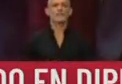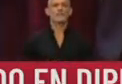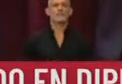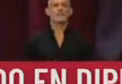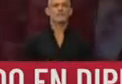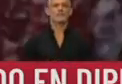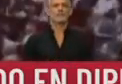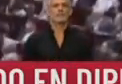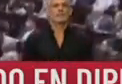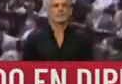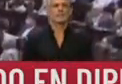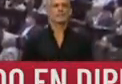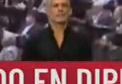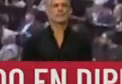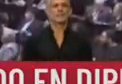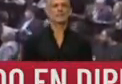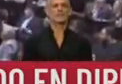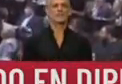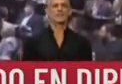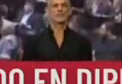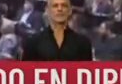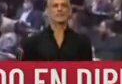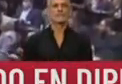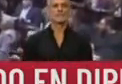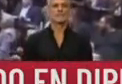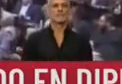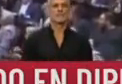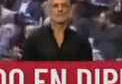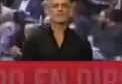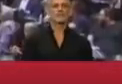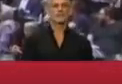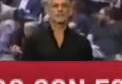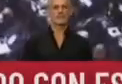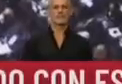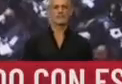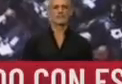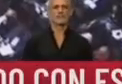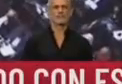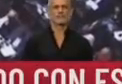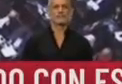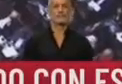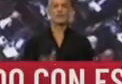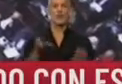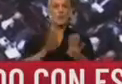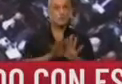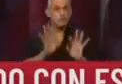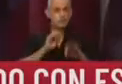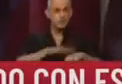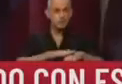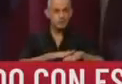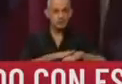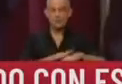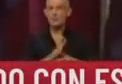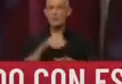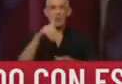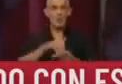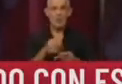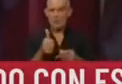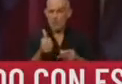intermedio, si no había cuarto intermedio, imagínense, en un nivel de tensión y muy